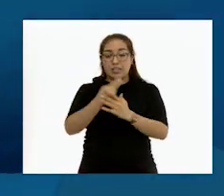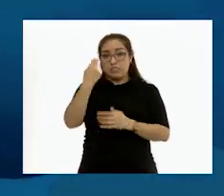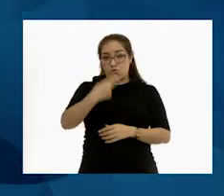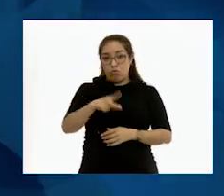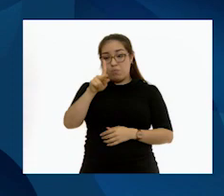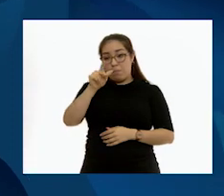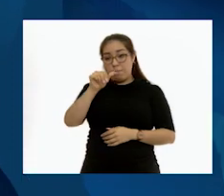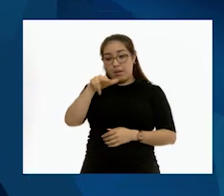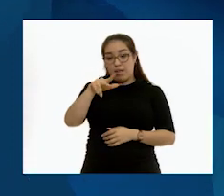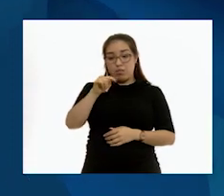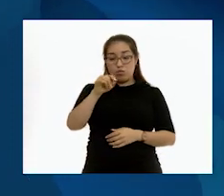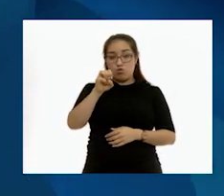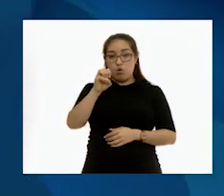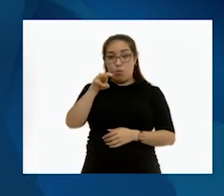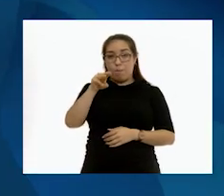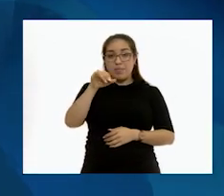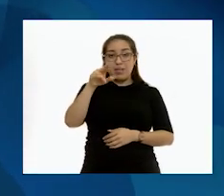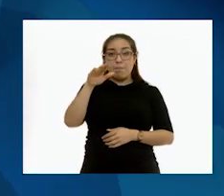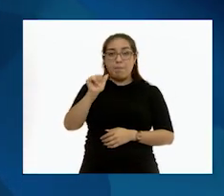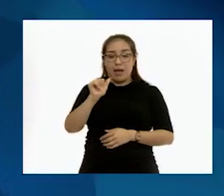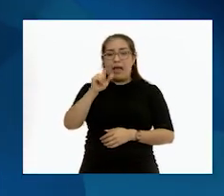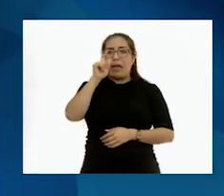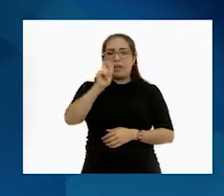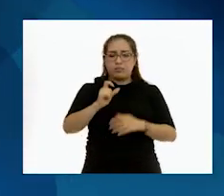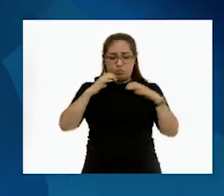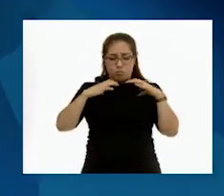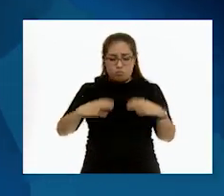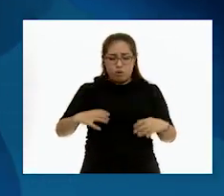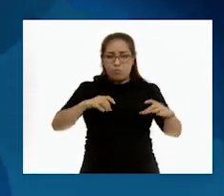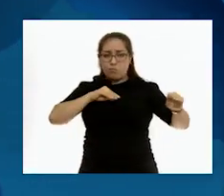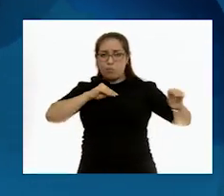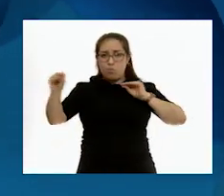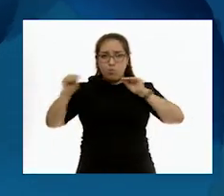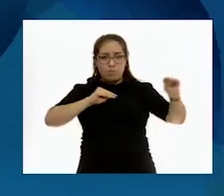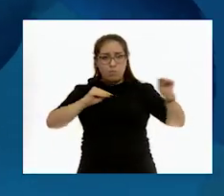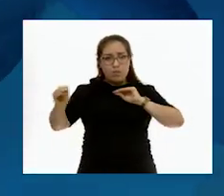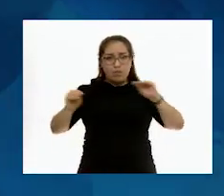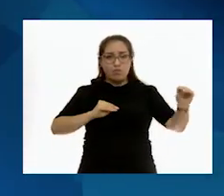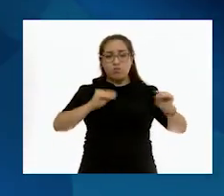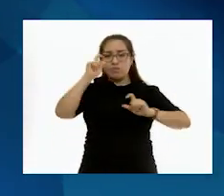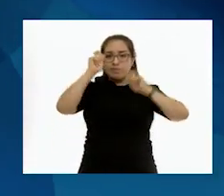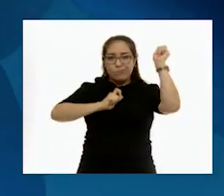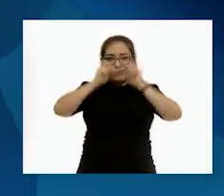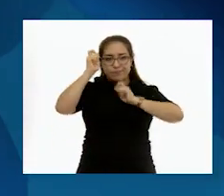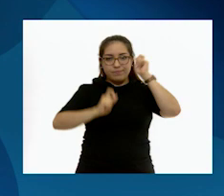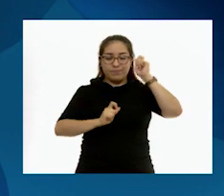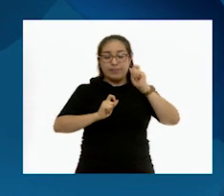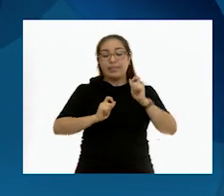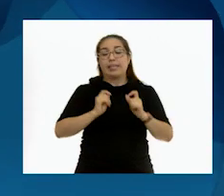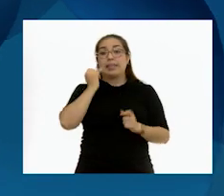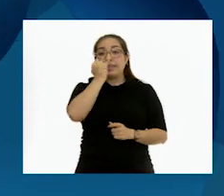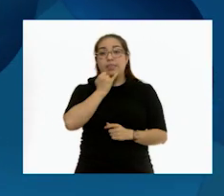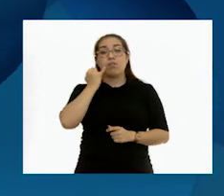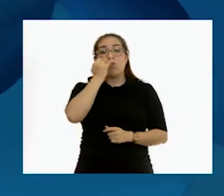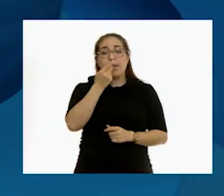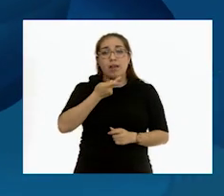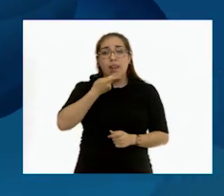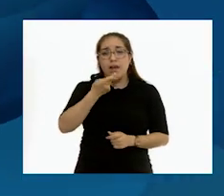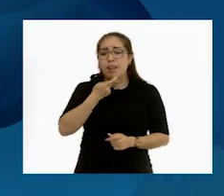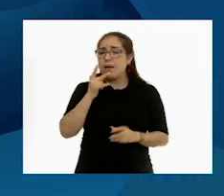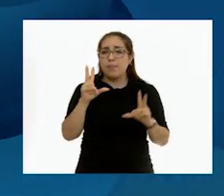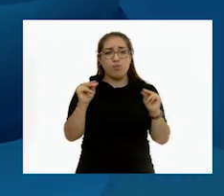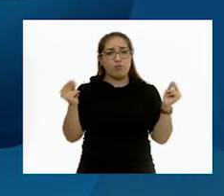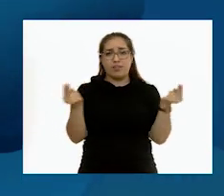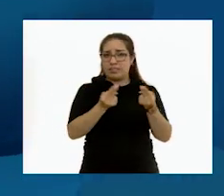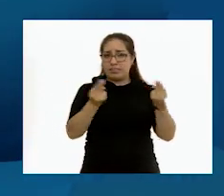a este lenguaje del movimiento y de la expresión, que no requiere del lenguaje verbal. Muchos actores y actrices